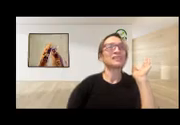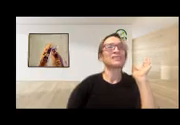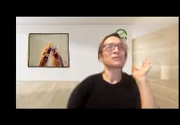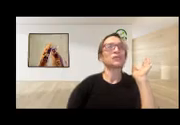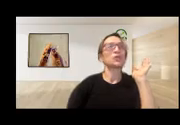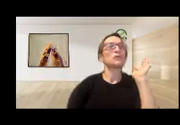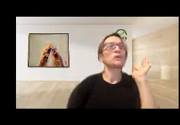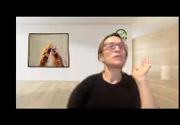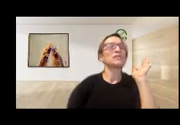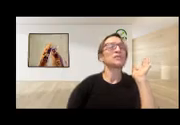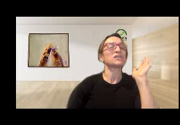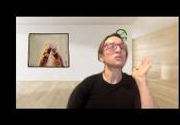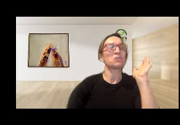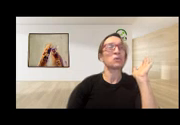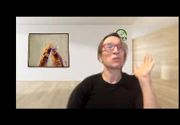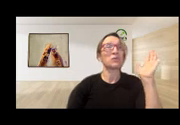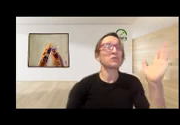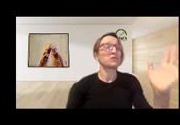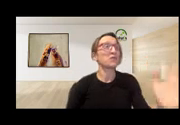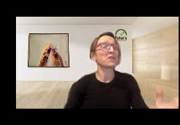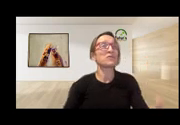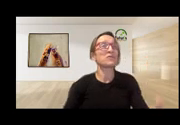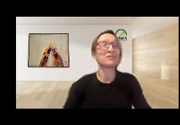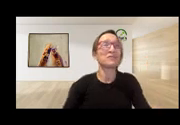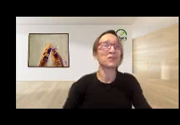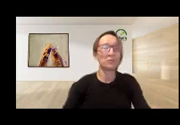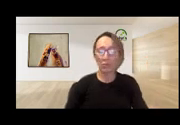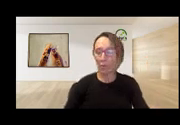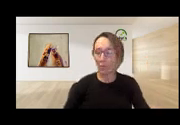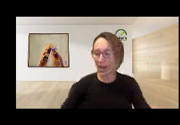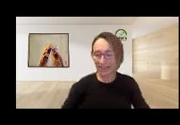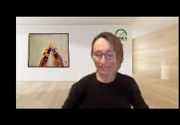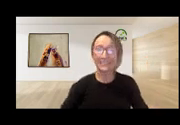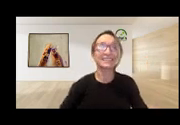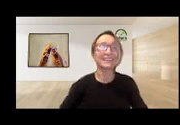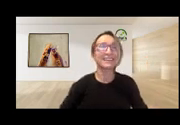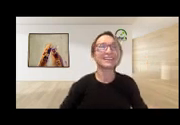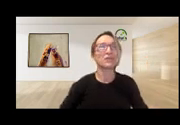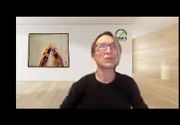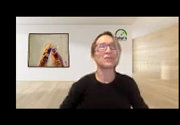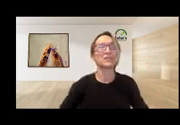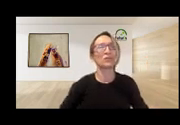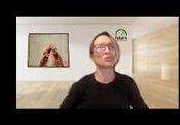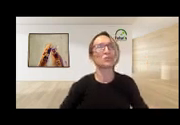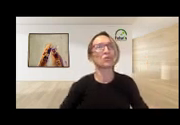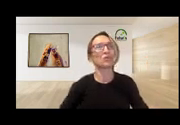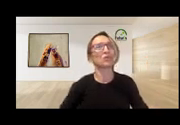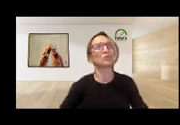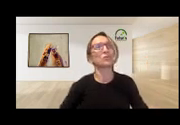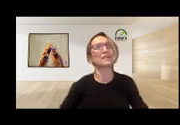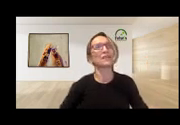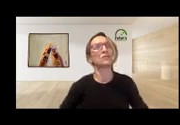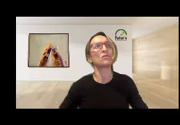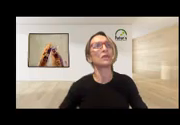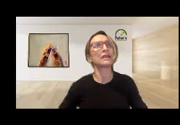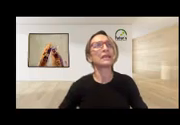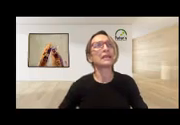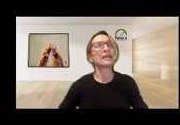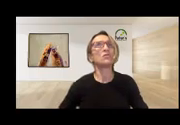son nuestras dos nuevas mascotas, o por lo menos fueron muy populares cuando se anunció